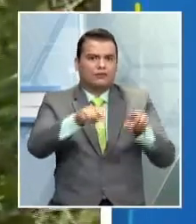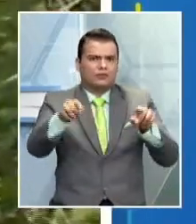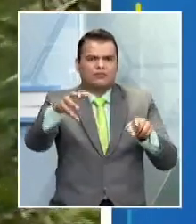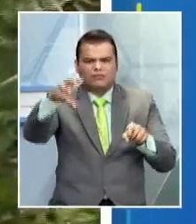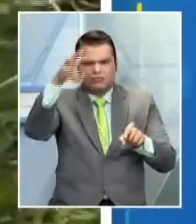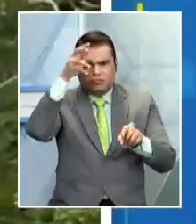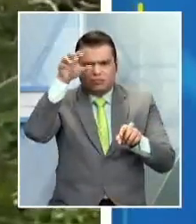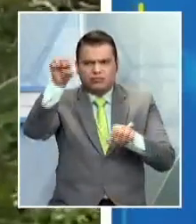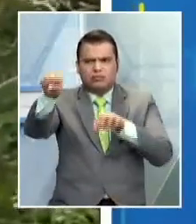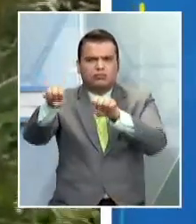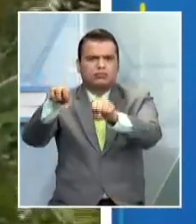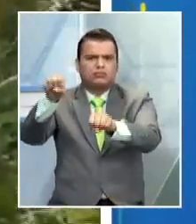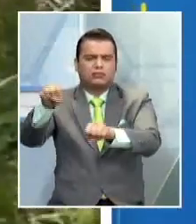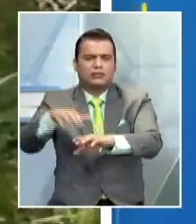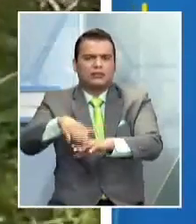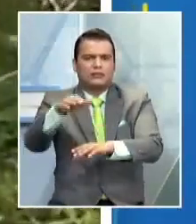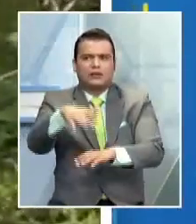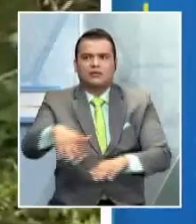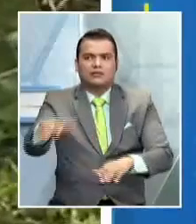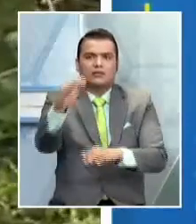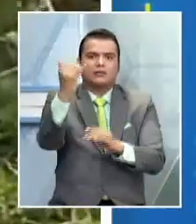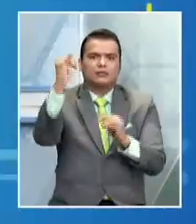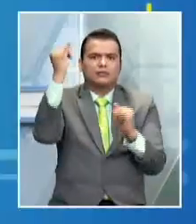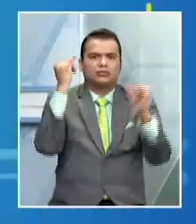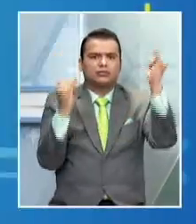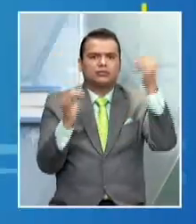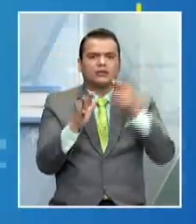invadir, especialmente las reservas ecológicas del